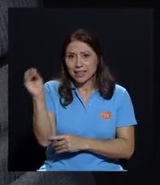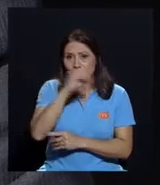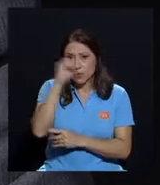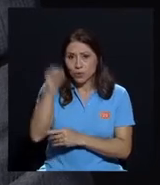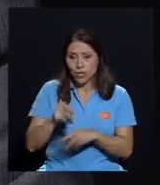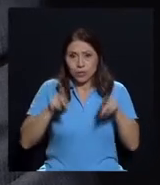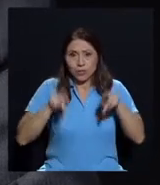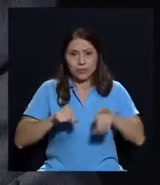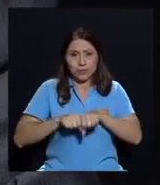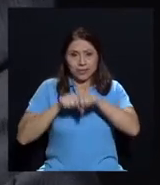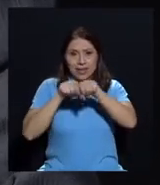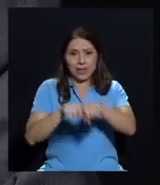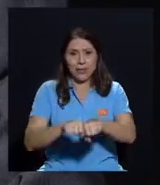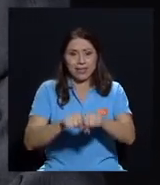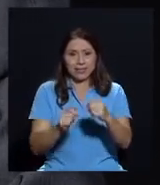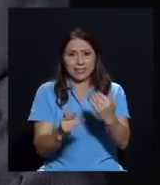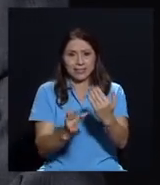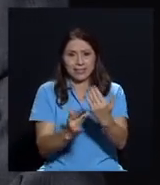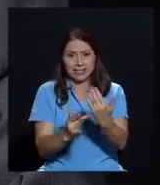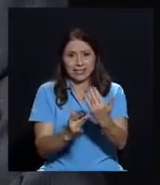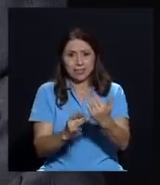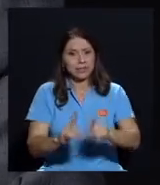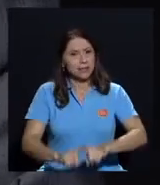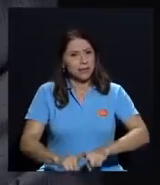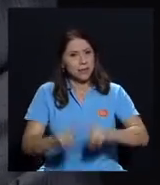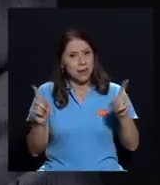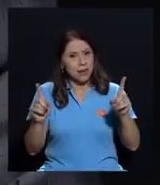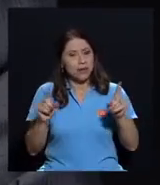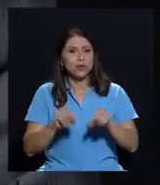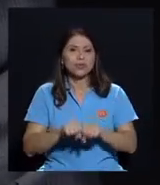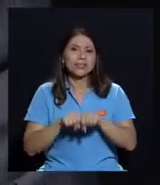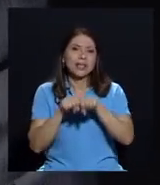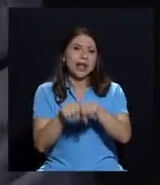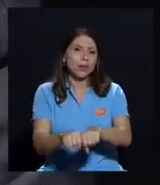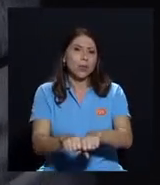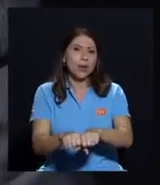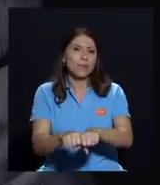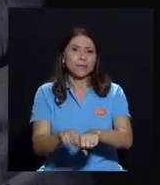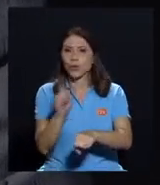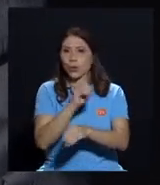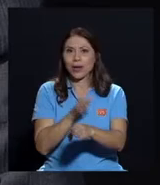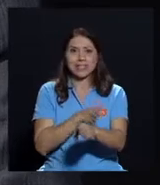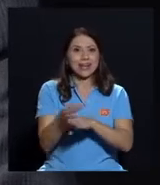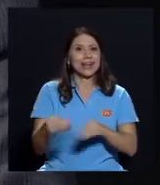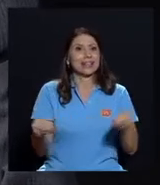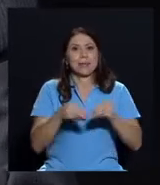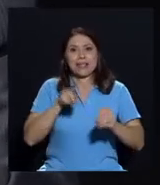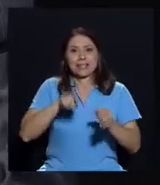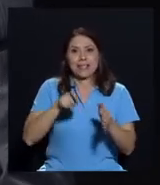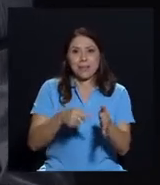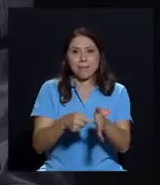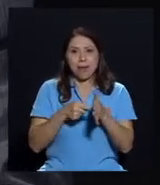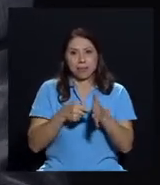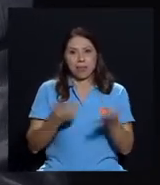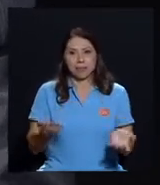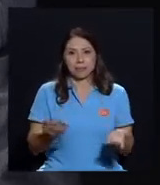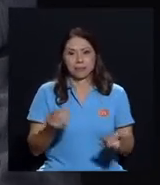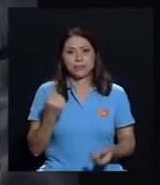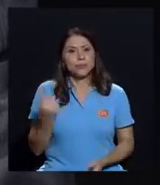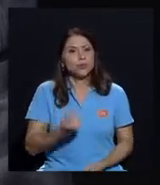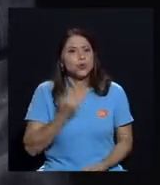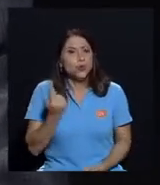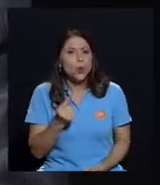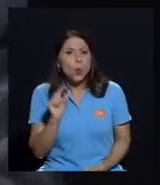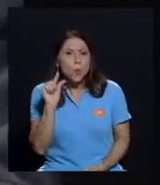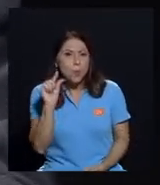graduados de la educación técnica sin embargo se gradúan no en las carreras de más demanda dentro sólo hay muy